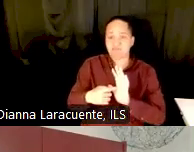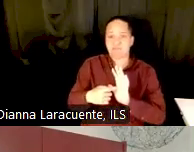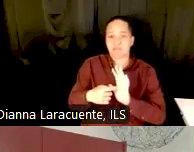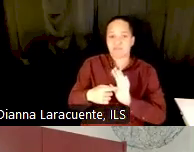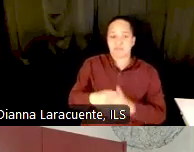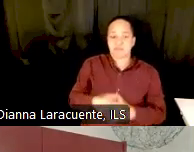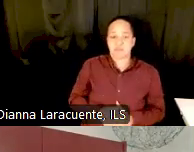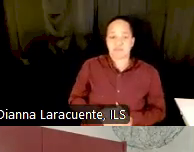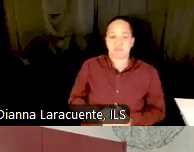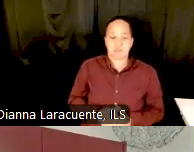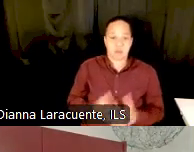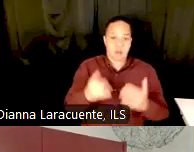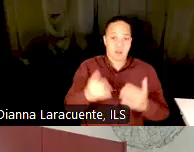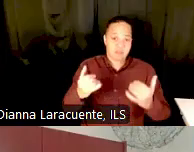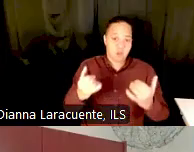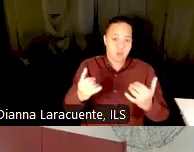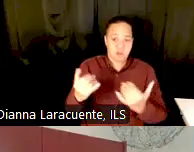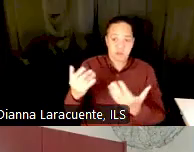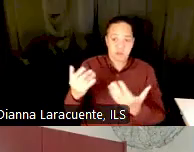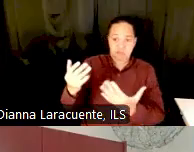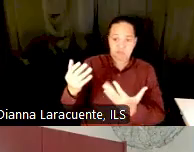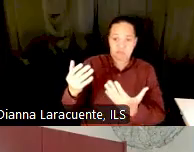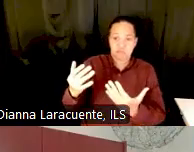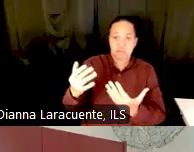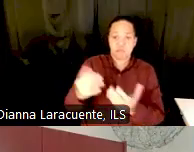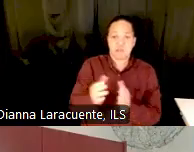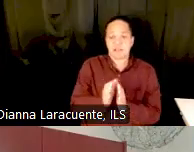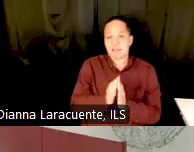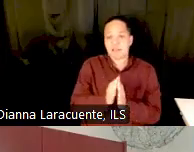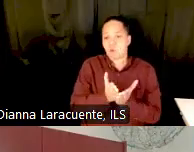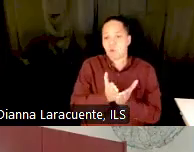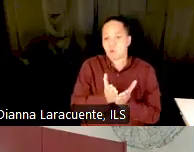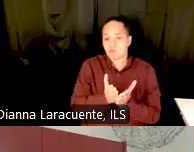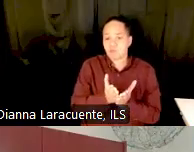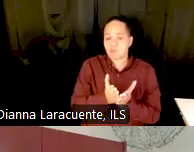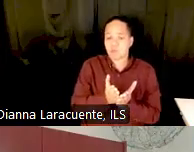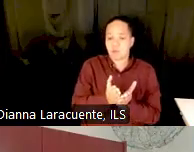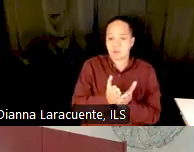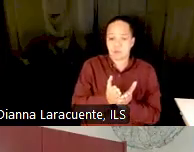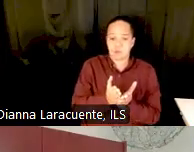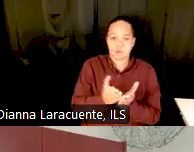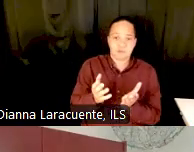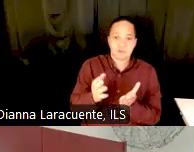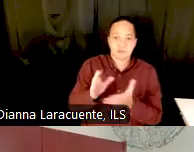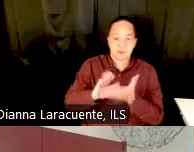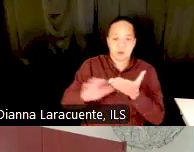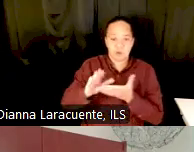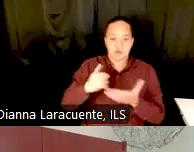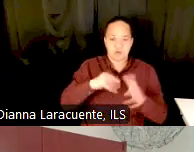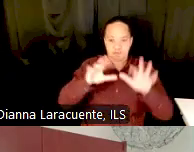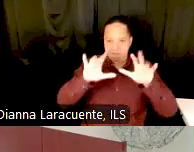Casualmente, ahora estamos en espera de la publicación de un libro por la editorial de la universidad, donde yo fui quien escribía el capítulo